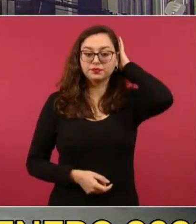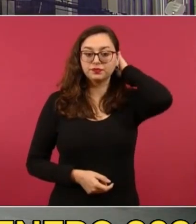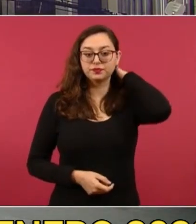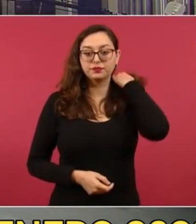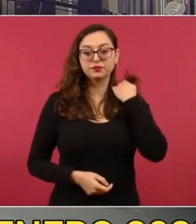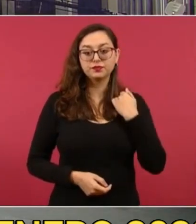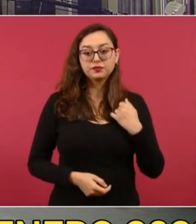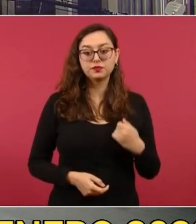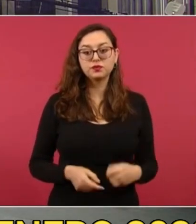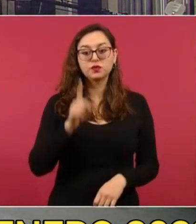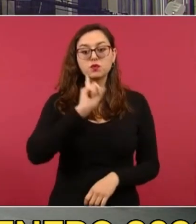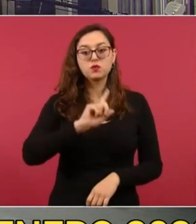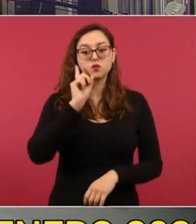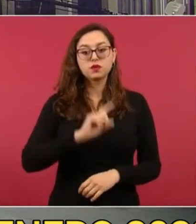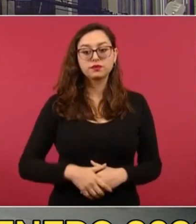Bueno, una compañera.